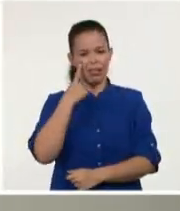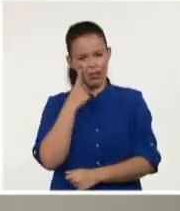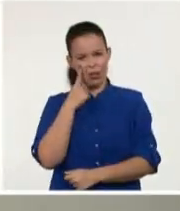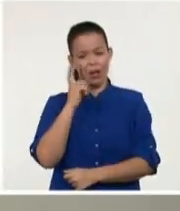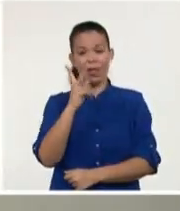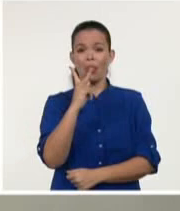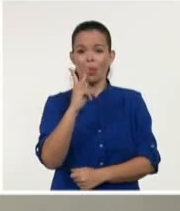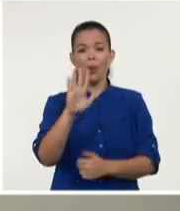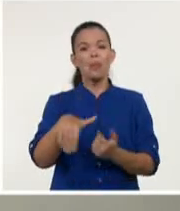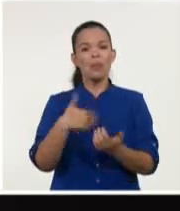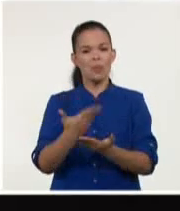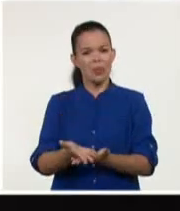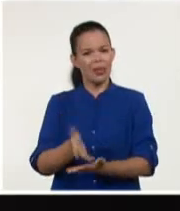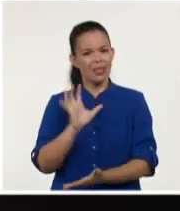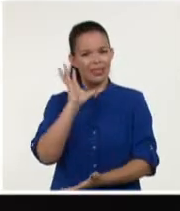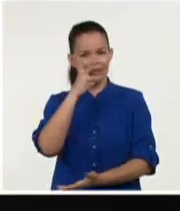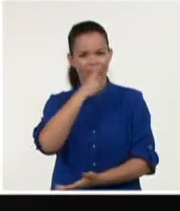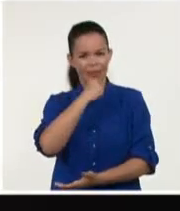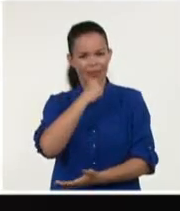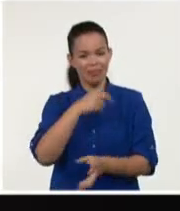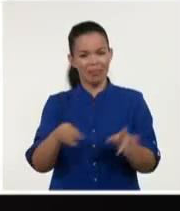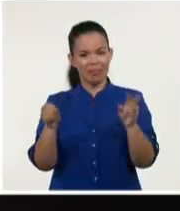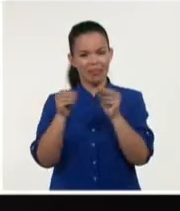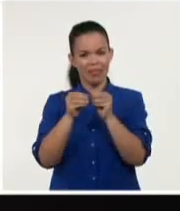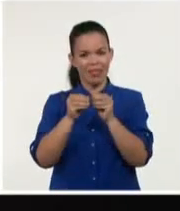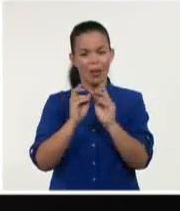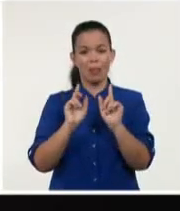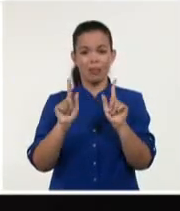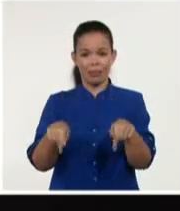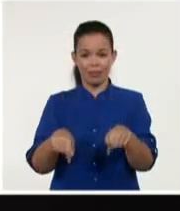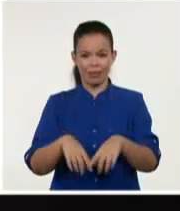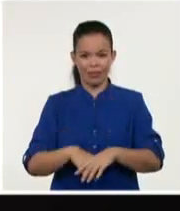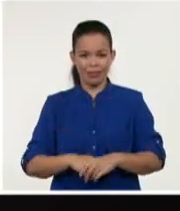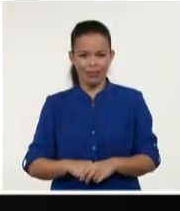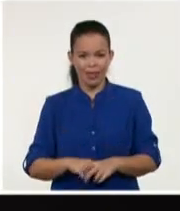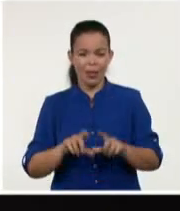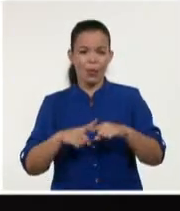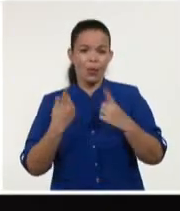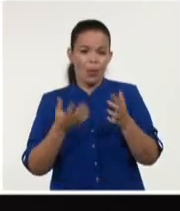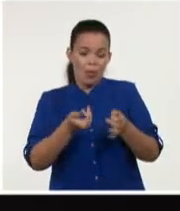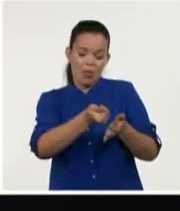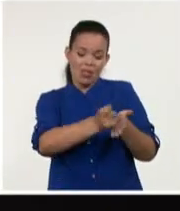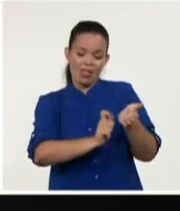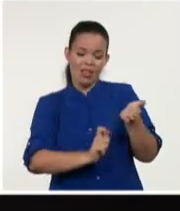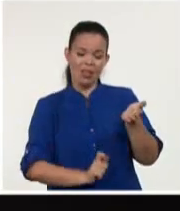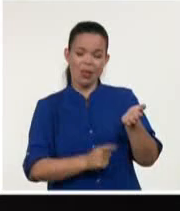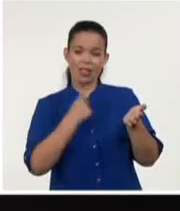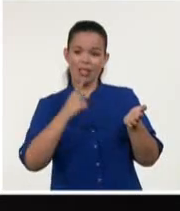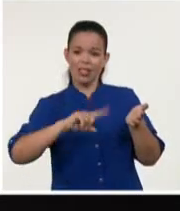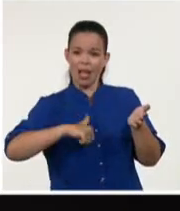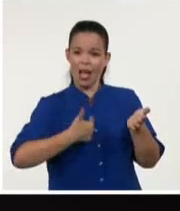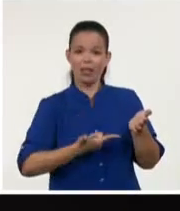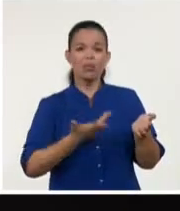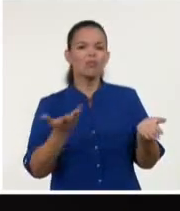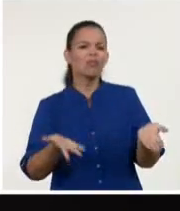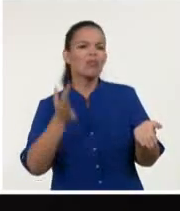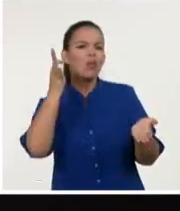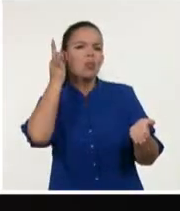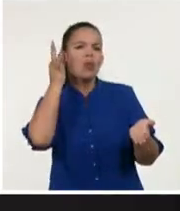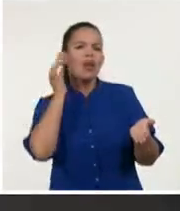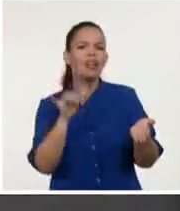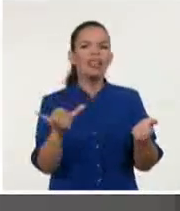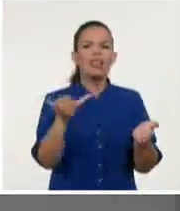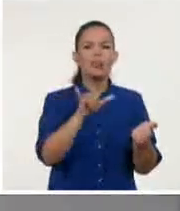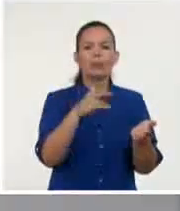que tejen la fuerza de un presente, porque como escribiera el poeta, el arte de ser mujer es el oficio de ser